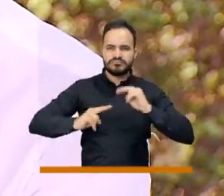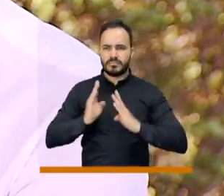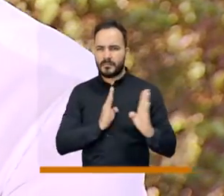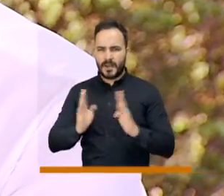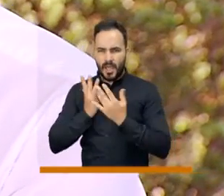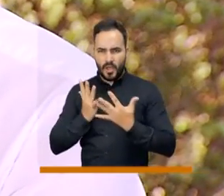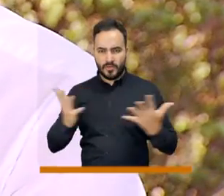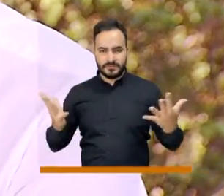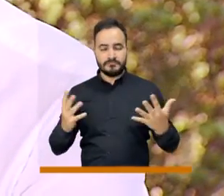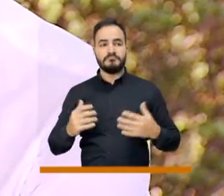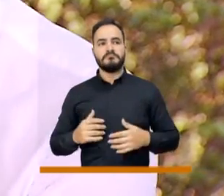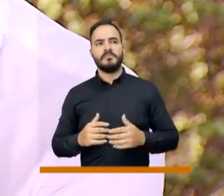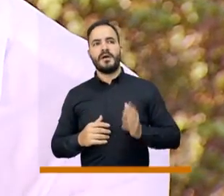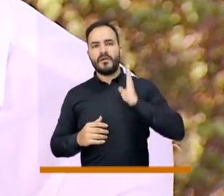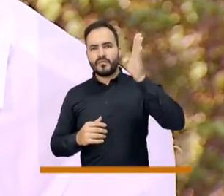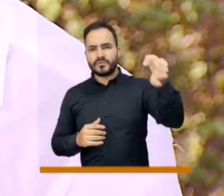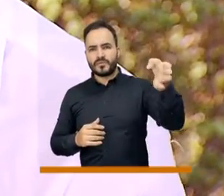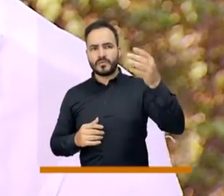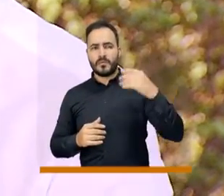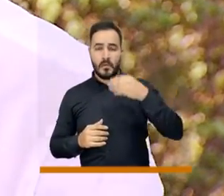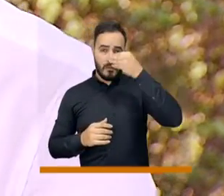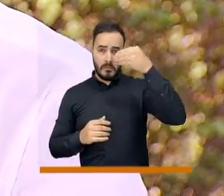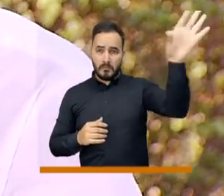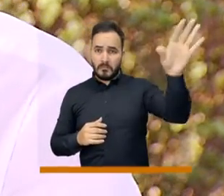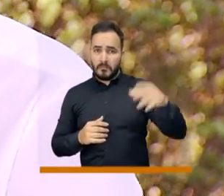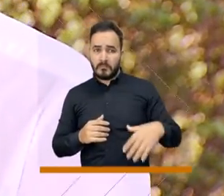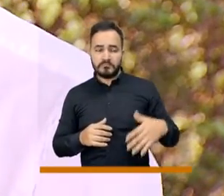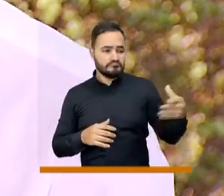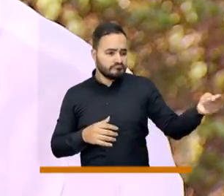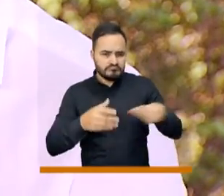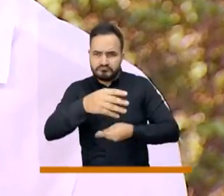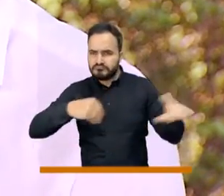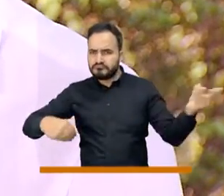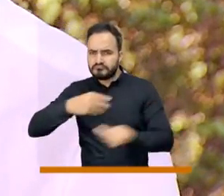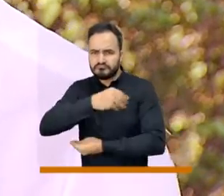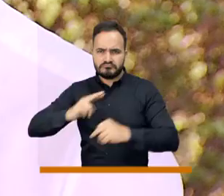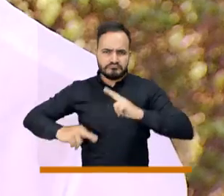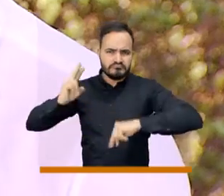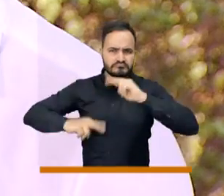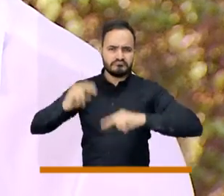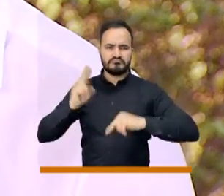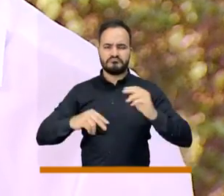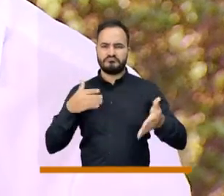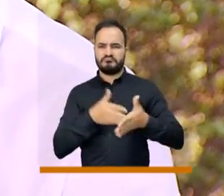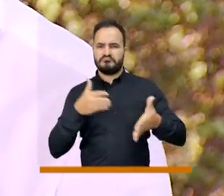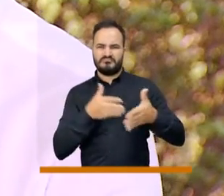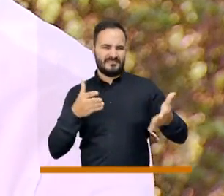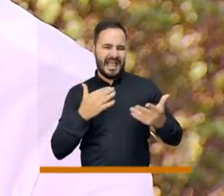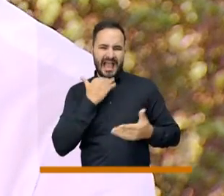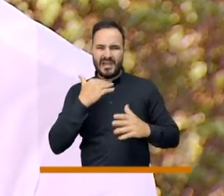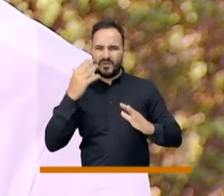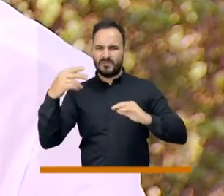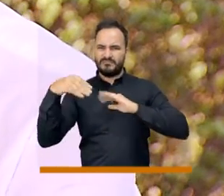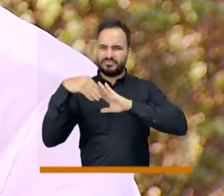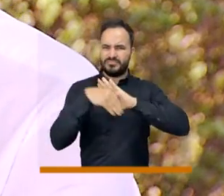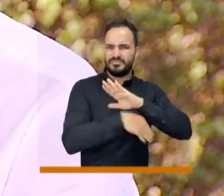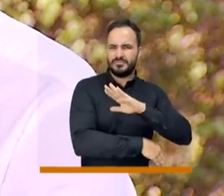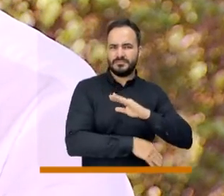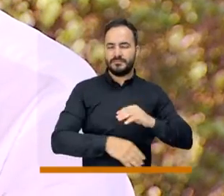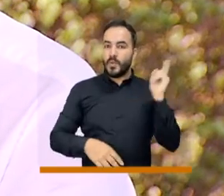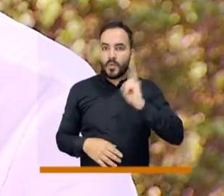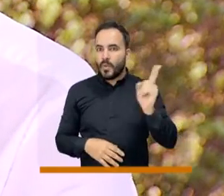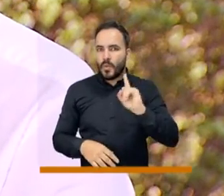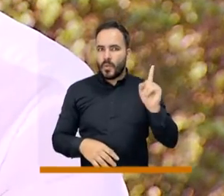espacios, desde la condición ambiental, desde la condición geográfica, topográfica, desde la calidad del aire, y una ciudad planificada para que se